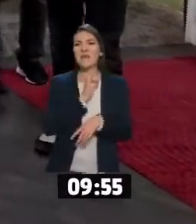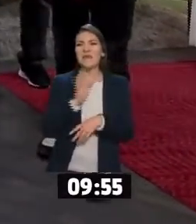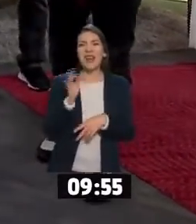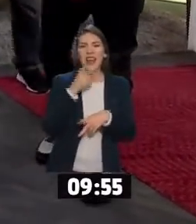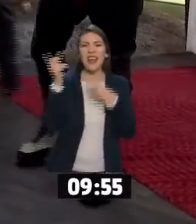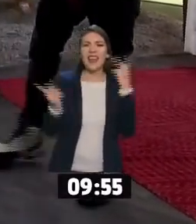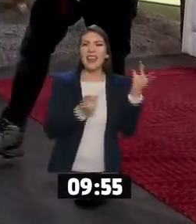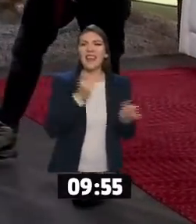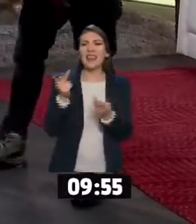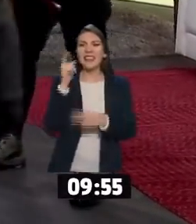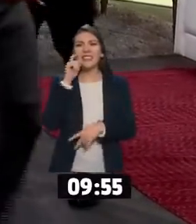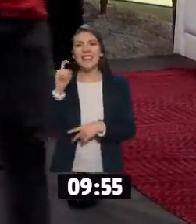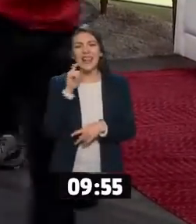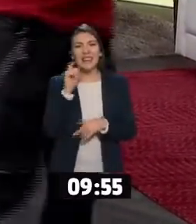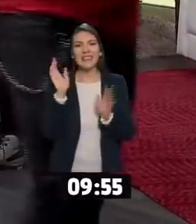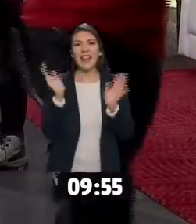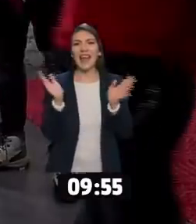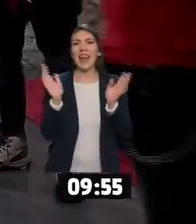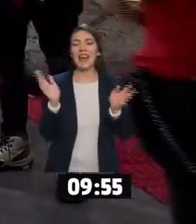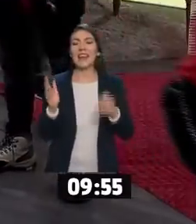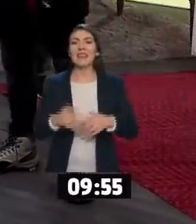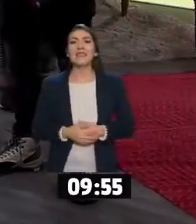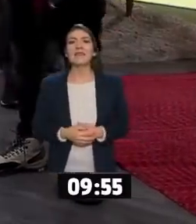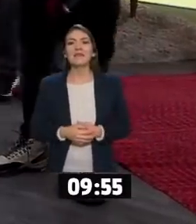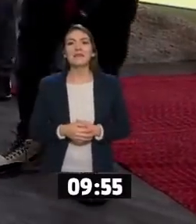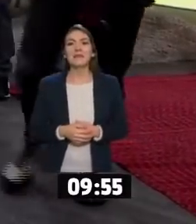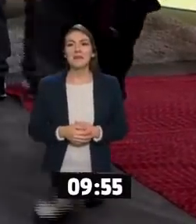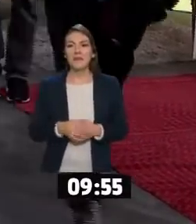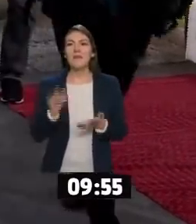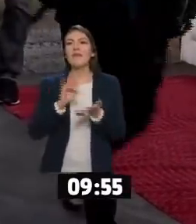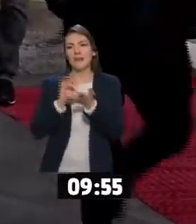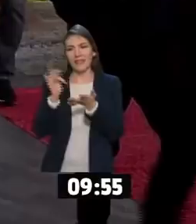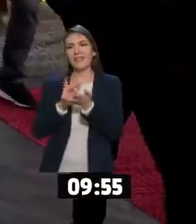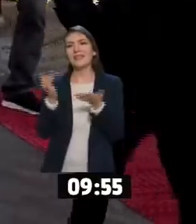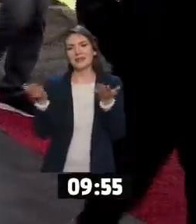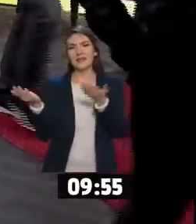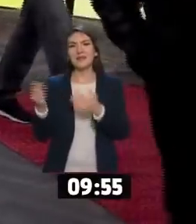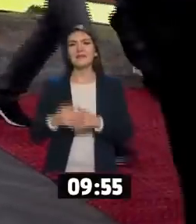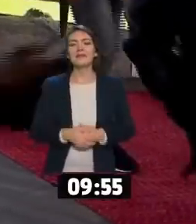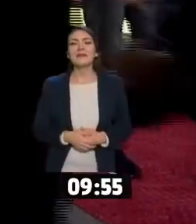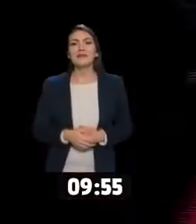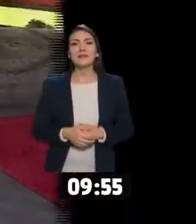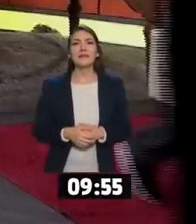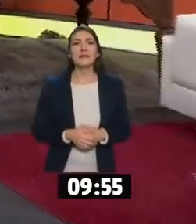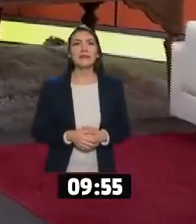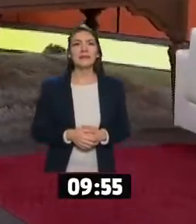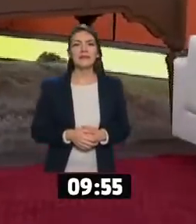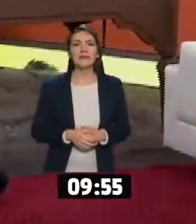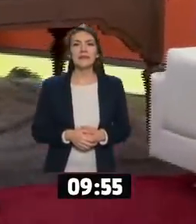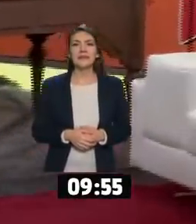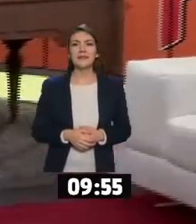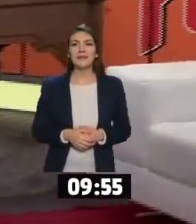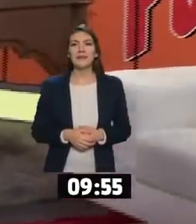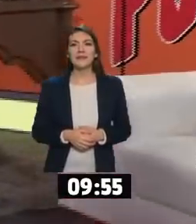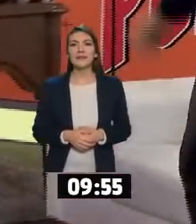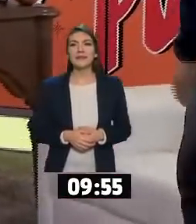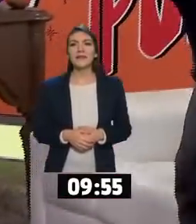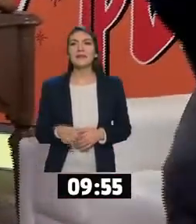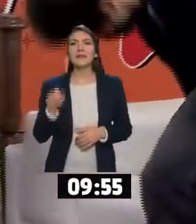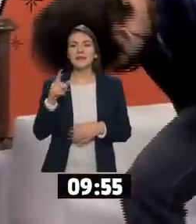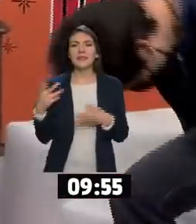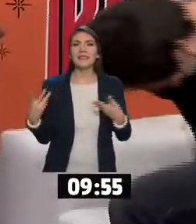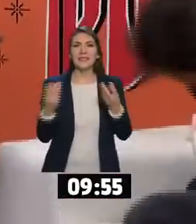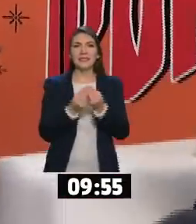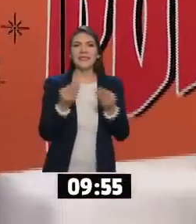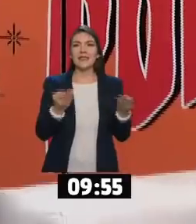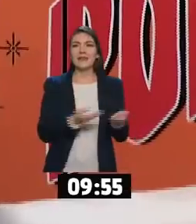señora? No se espérese ya. Gracias a los compañeros al ballet de Milton Gio que vino con nosotros